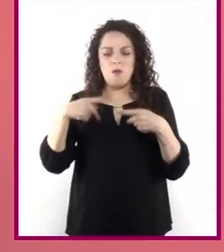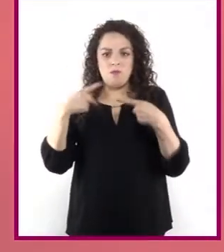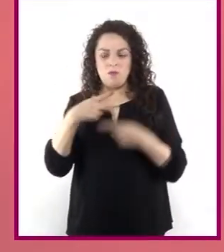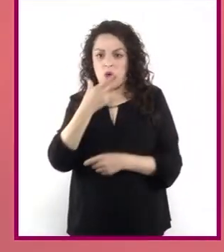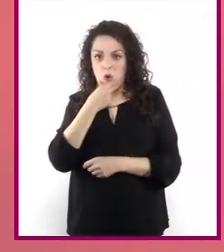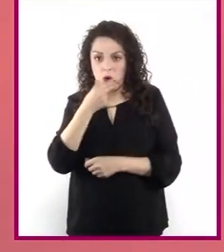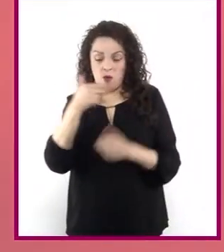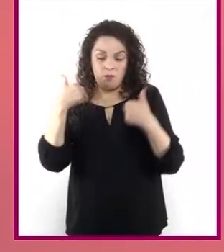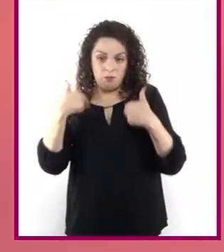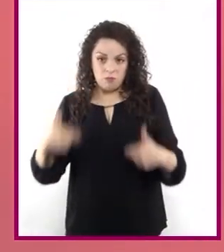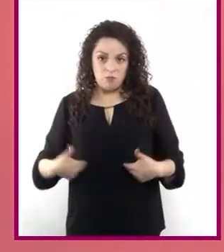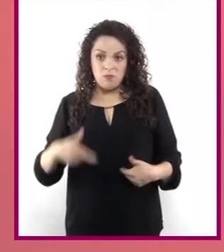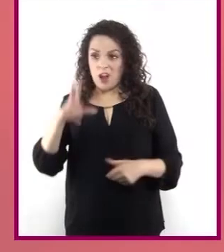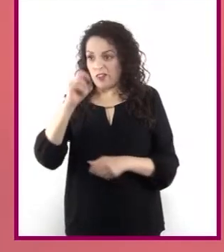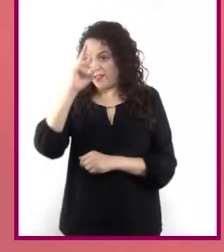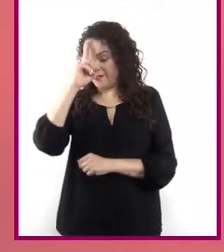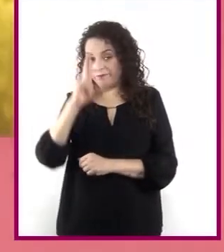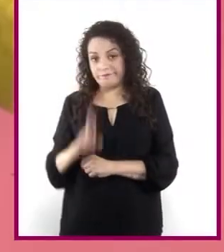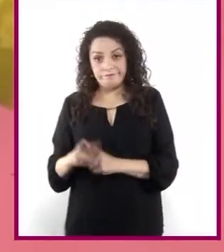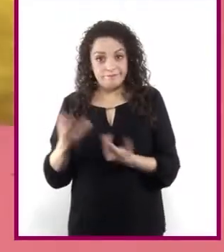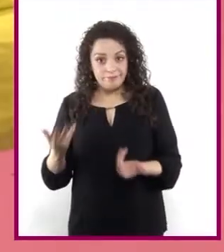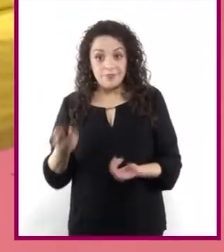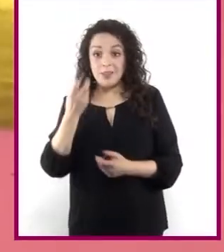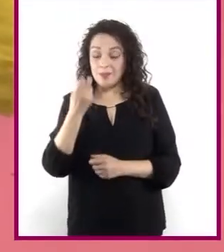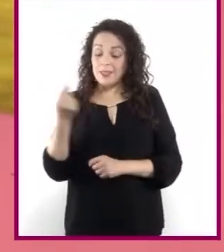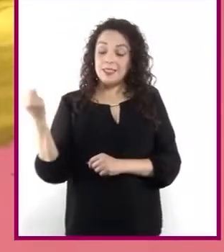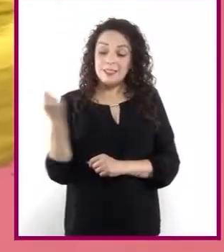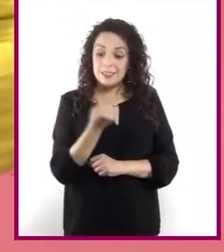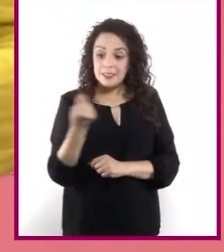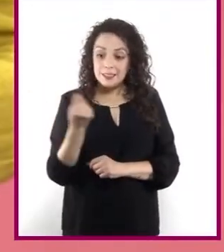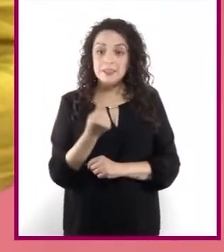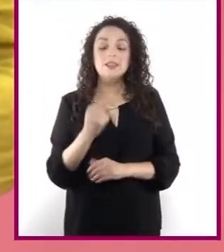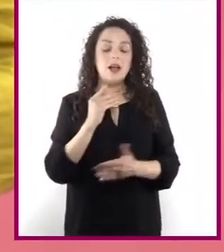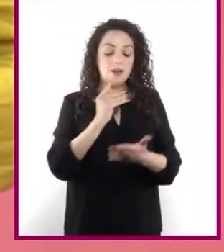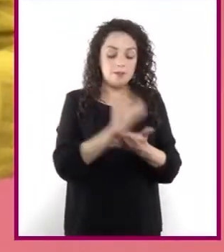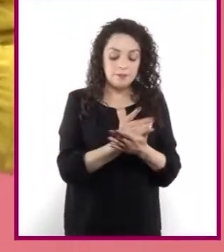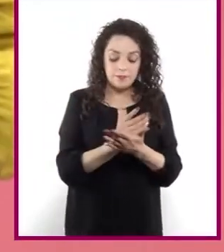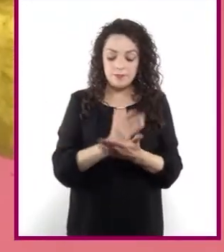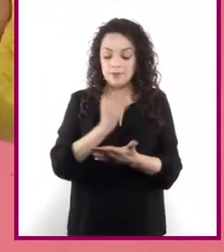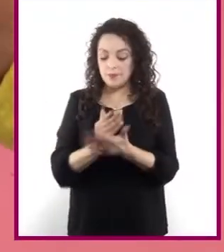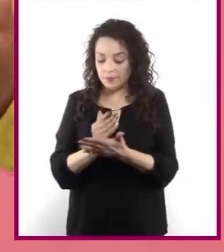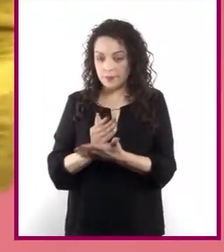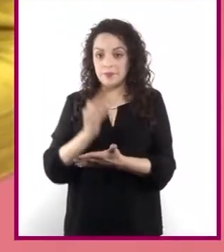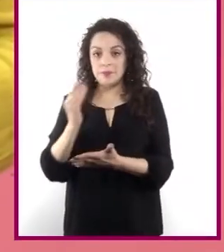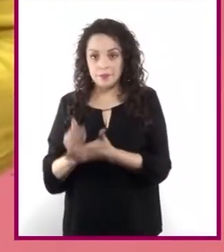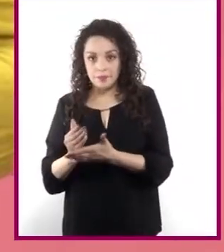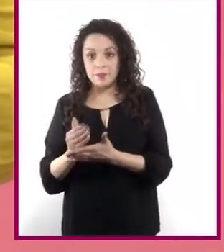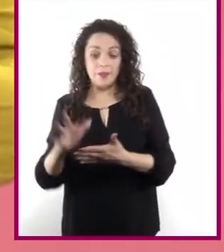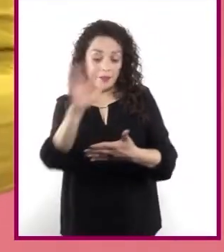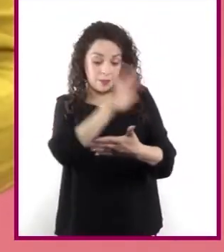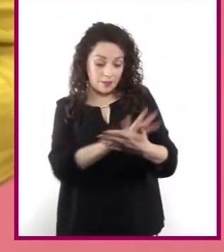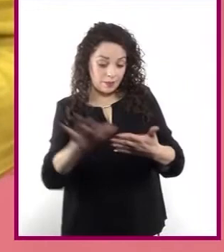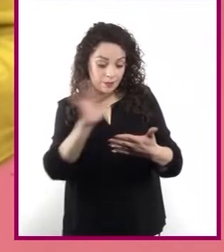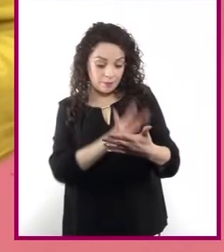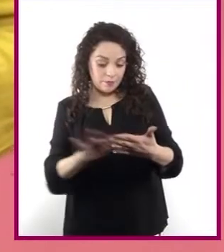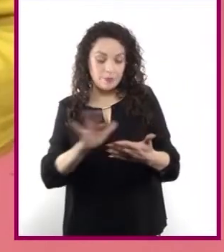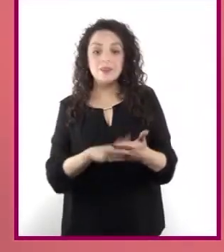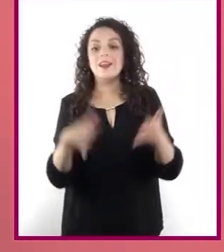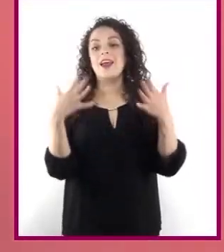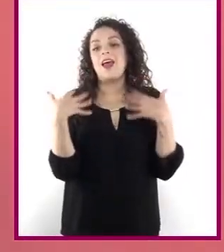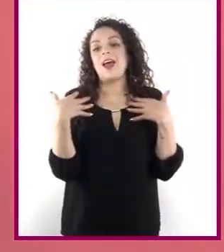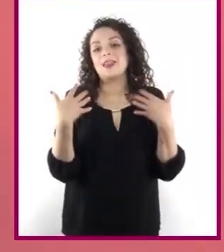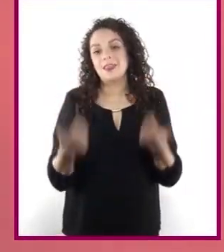respetuoso. Por eso es necesario hacer las pausas indicadas para que el texto se comprenda.